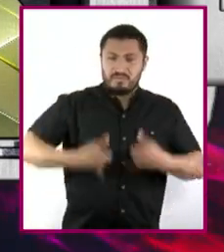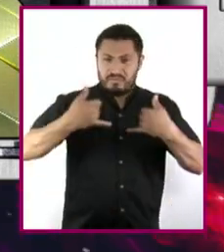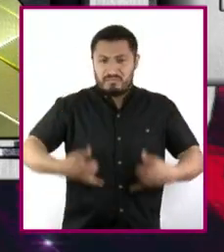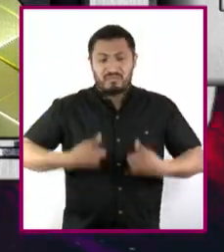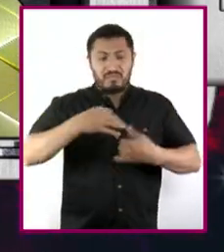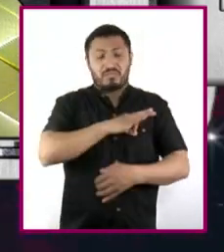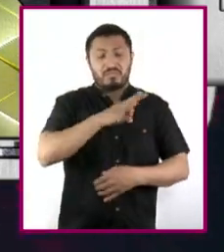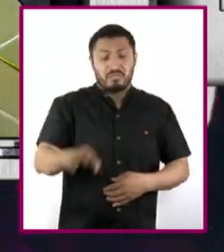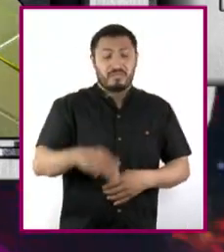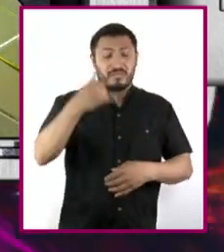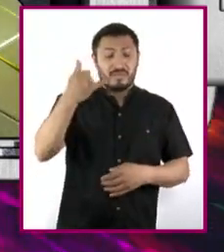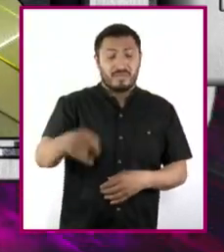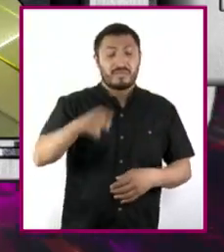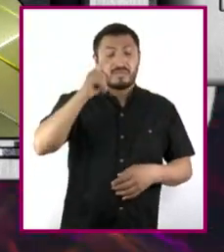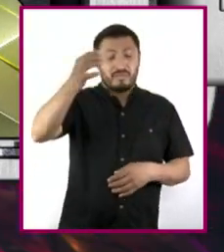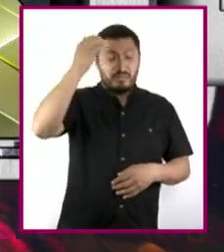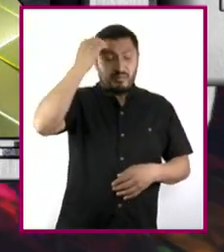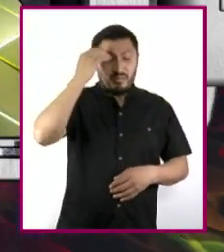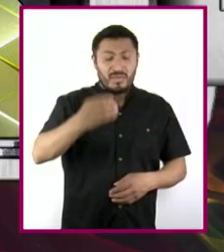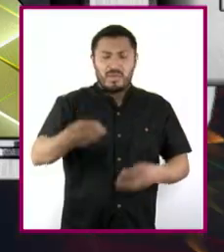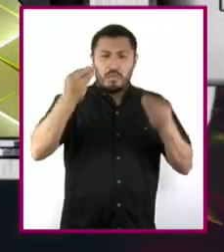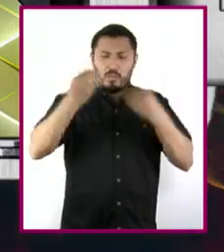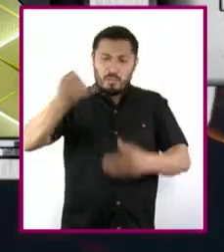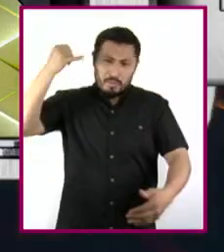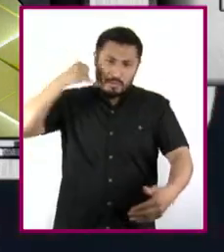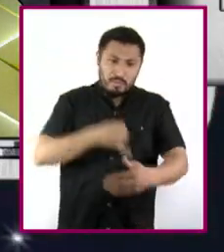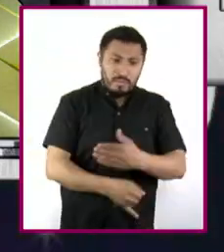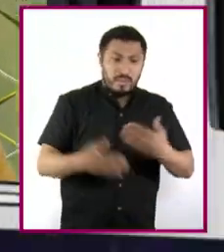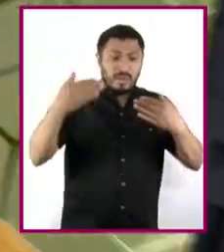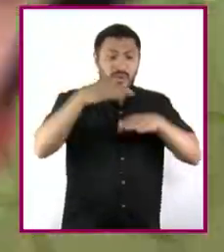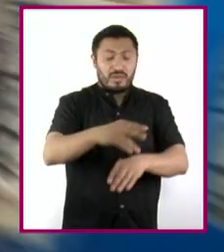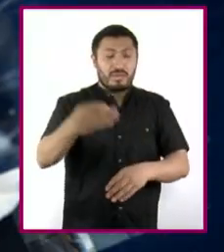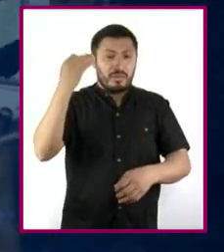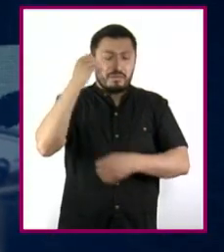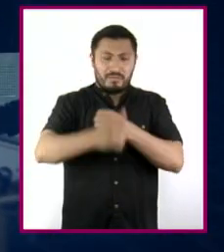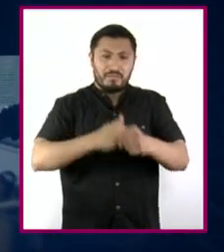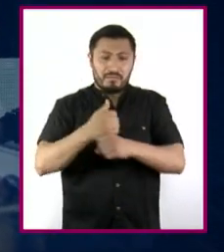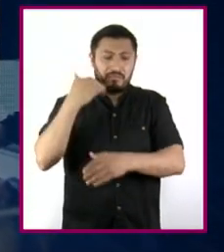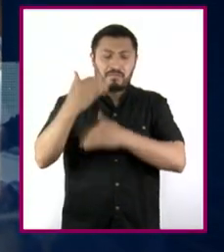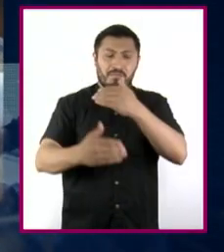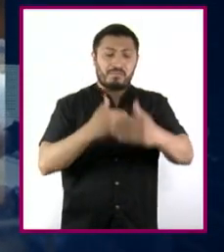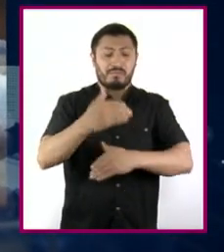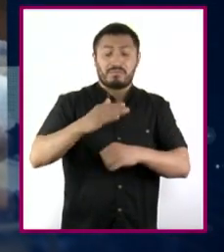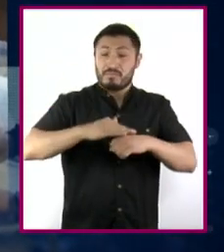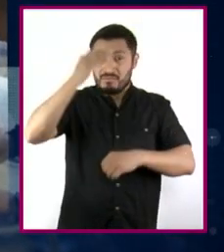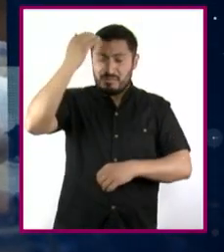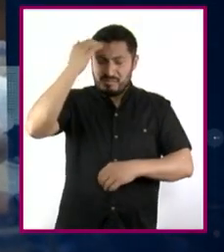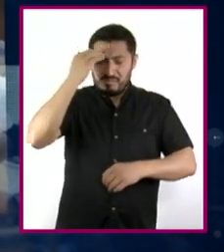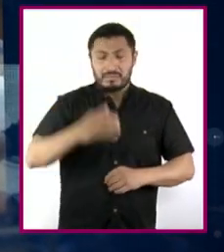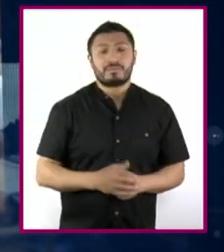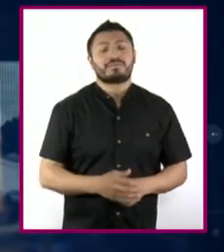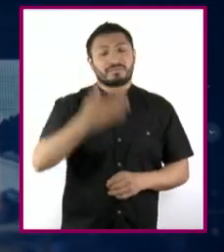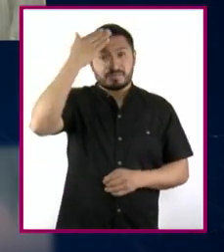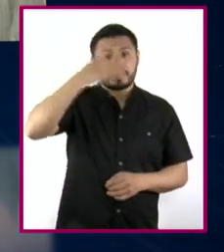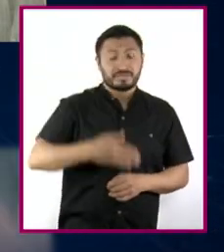y tener un conocimiento muy profundo conforme pasen los años. El saber que tú